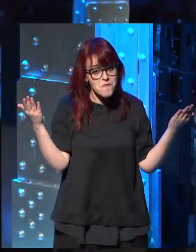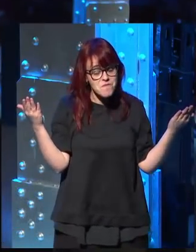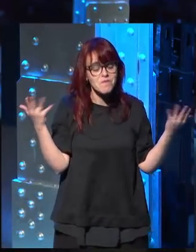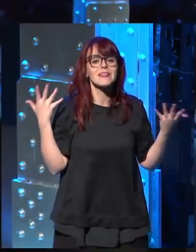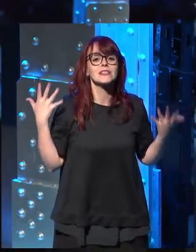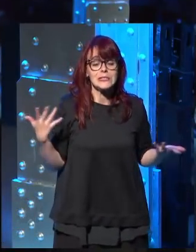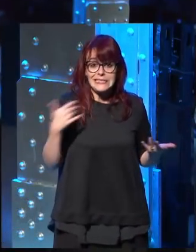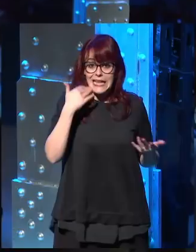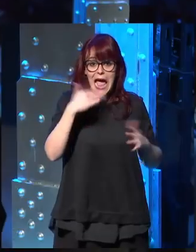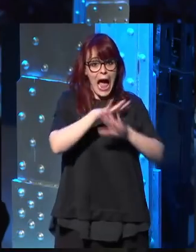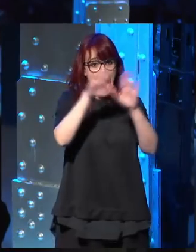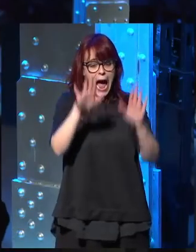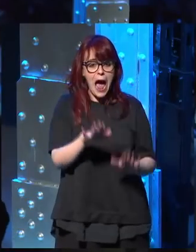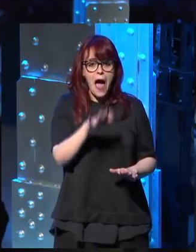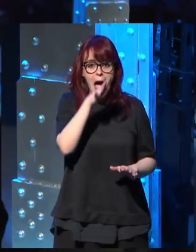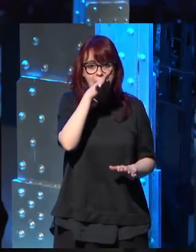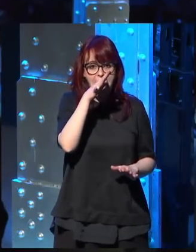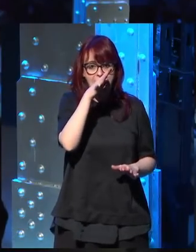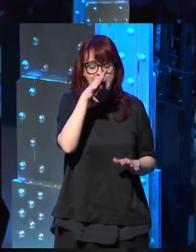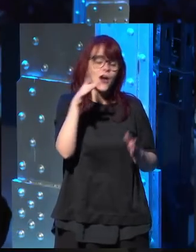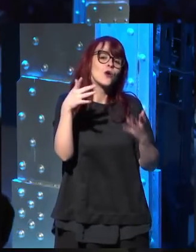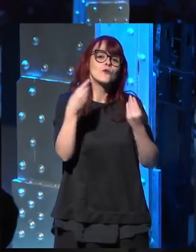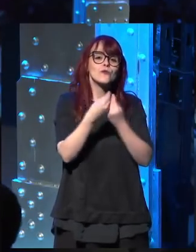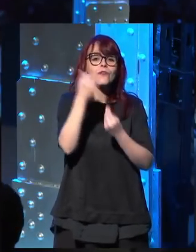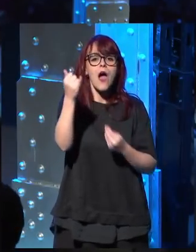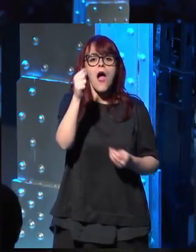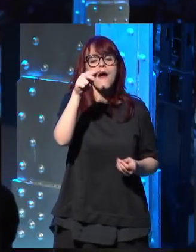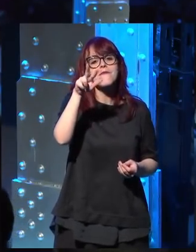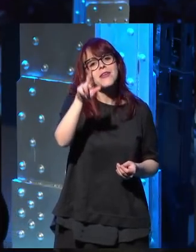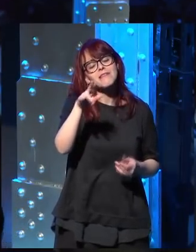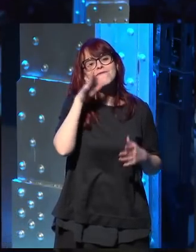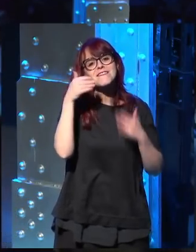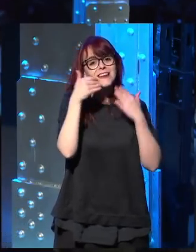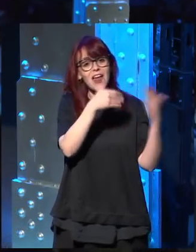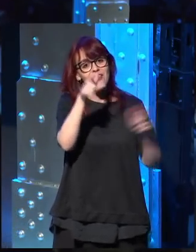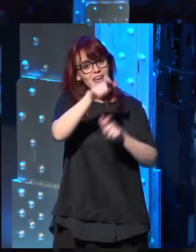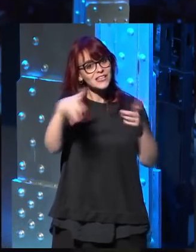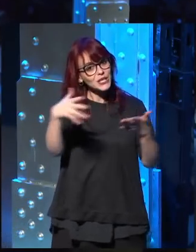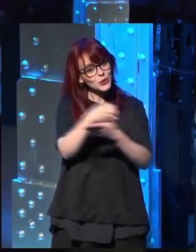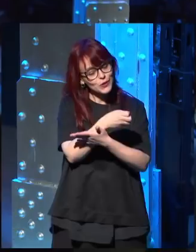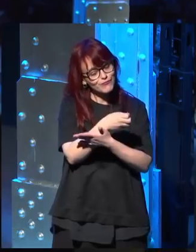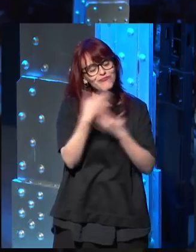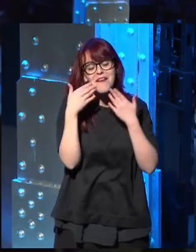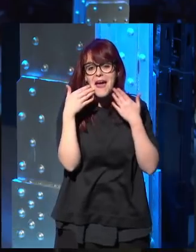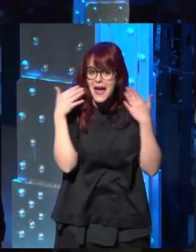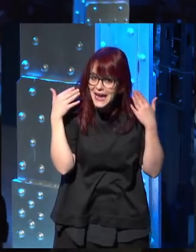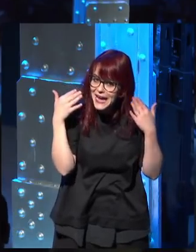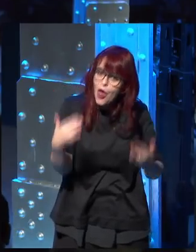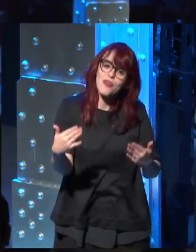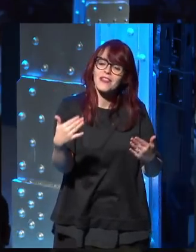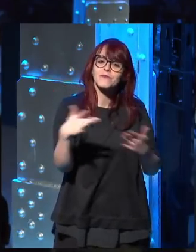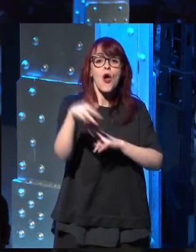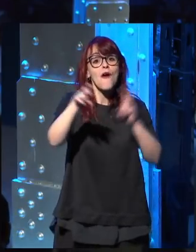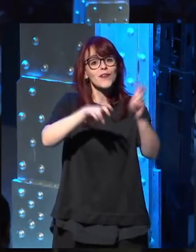vamos a terminar, yo creo que con Javier, y daros las gracias a todos, ¿verdad, Antonio, por